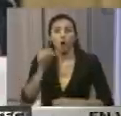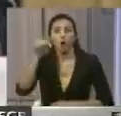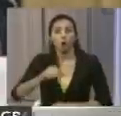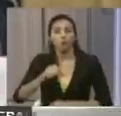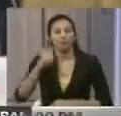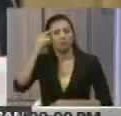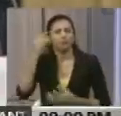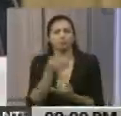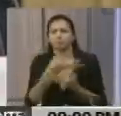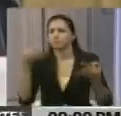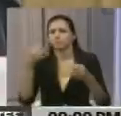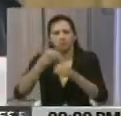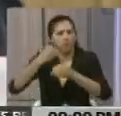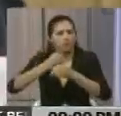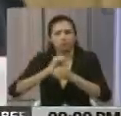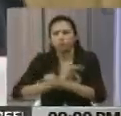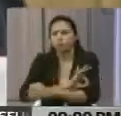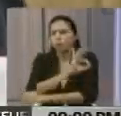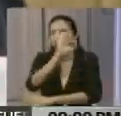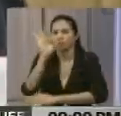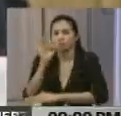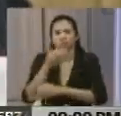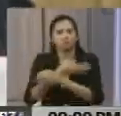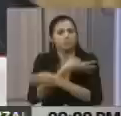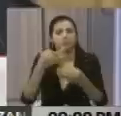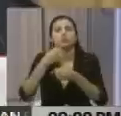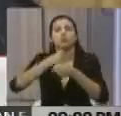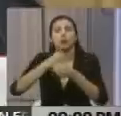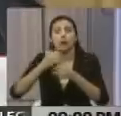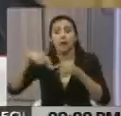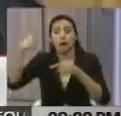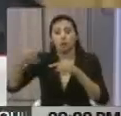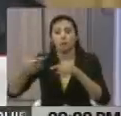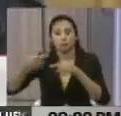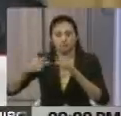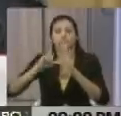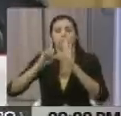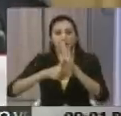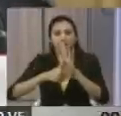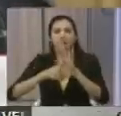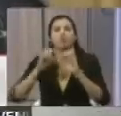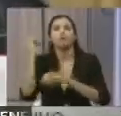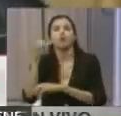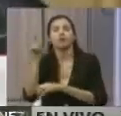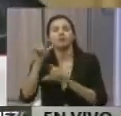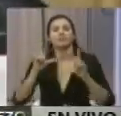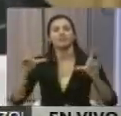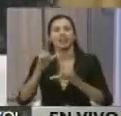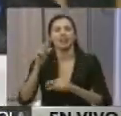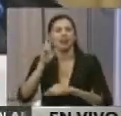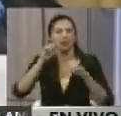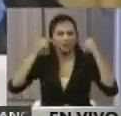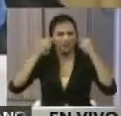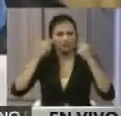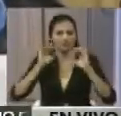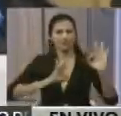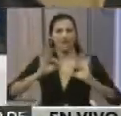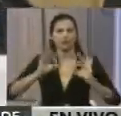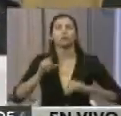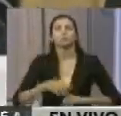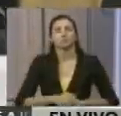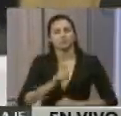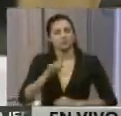jornada extraordinaria a lo largo del día, ahora un foro allá en la sala José Félix Rivas, extraordinario. La